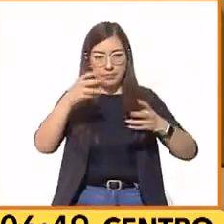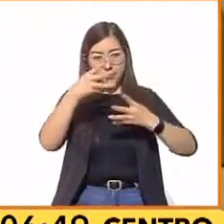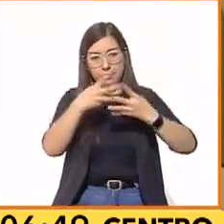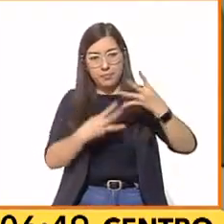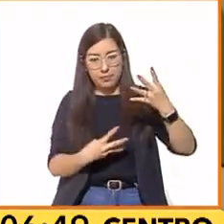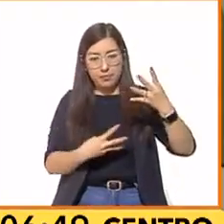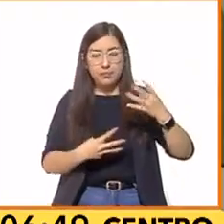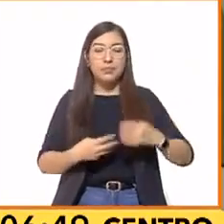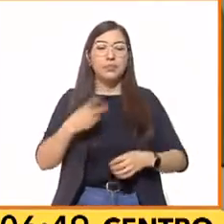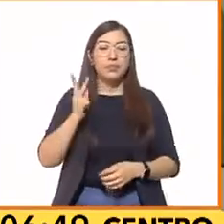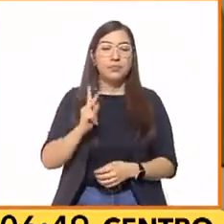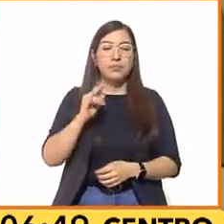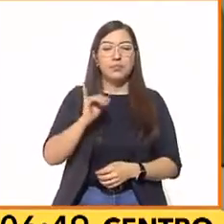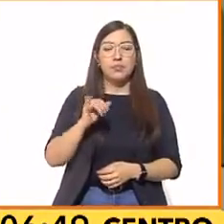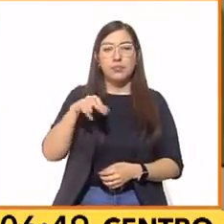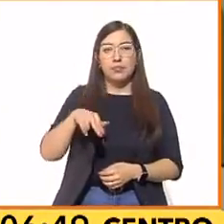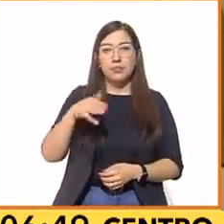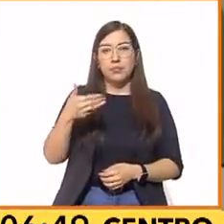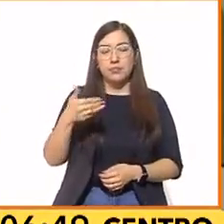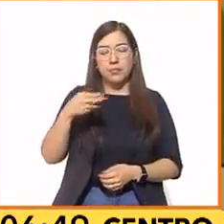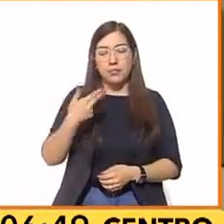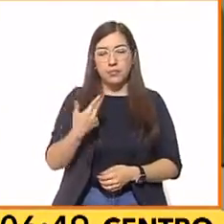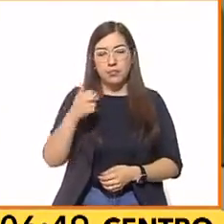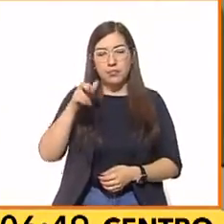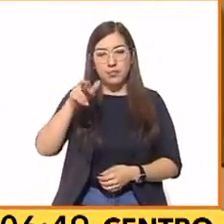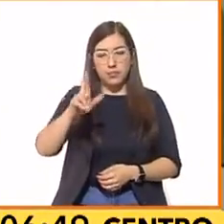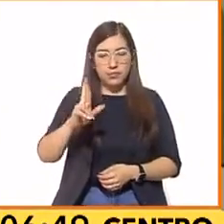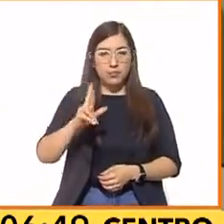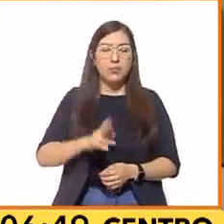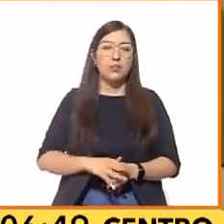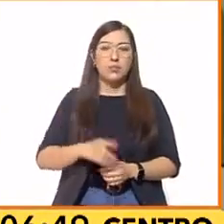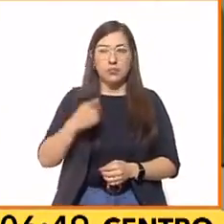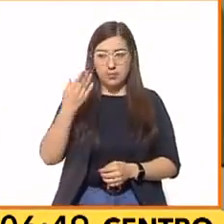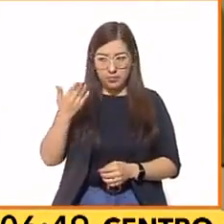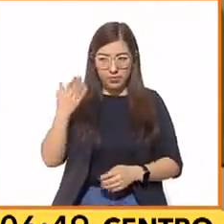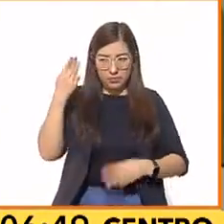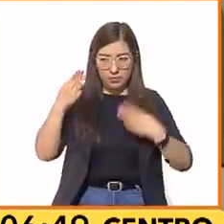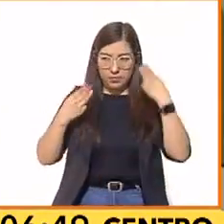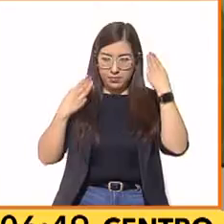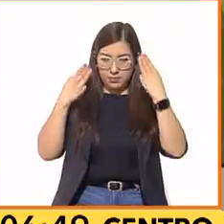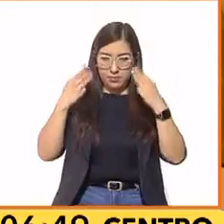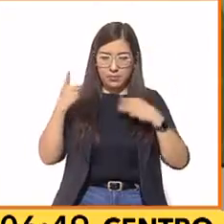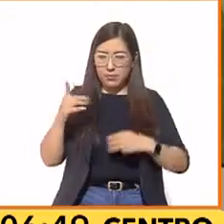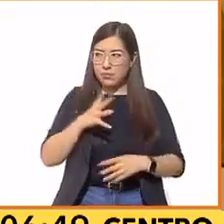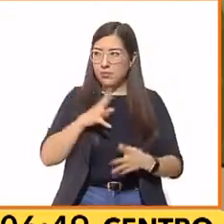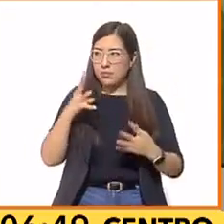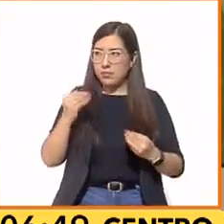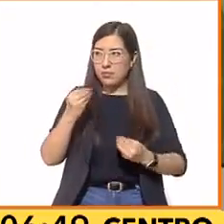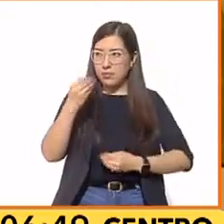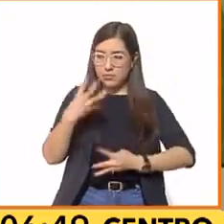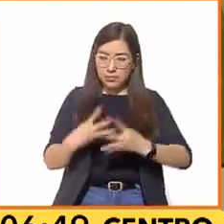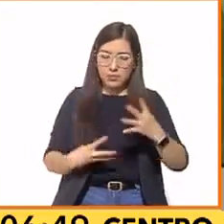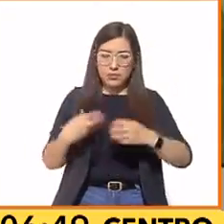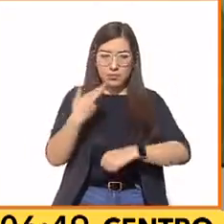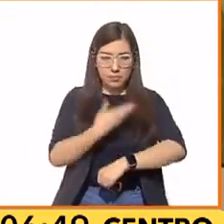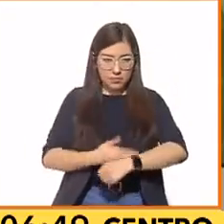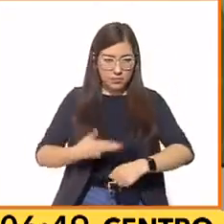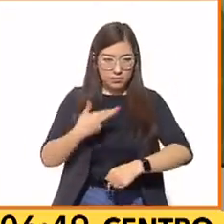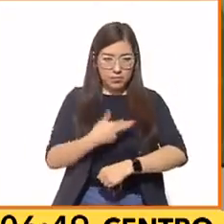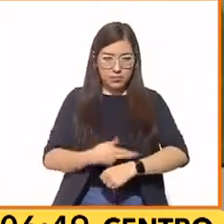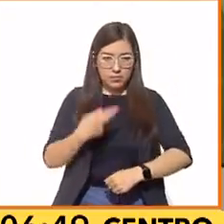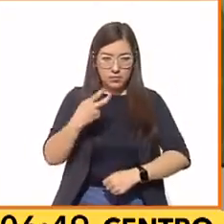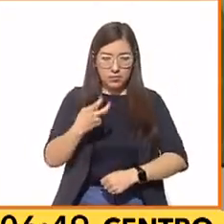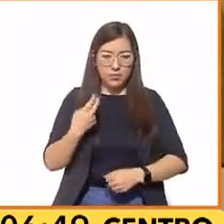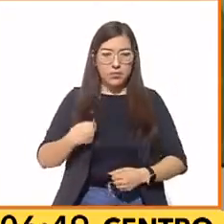tocar. El Instituto Nacional de Estudios Históricos de las Revoluciones de México tiene un sinfín de documentos que sin duda pues hacen